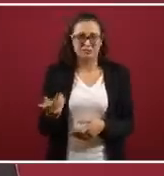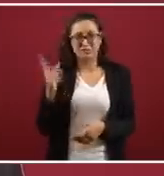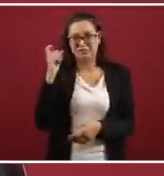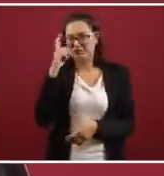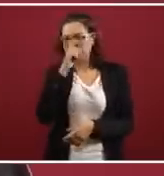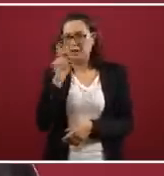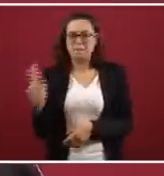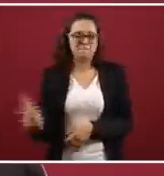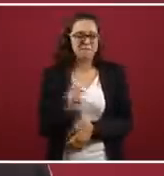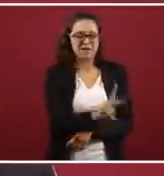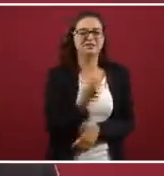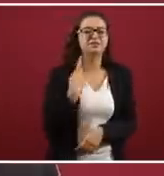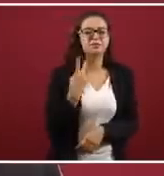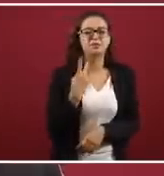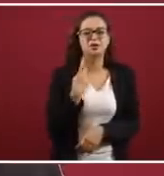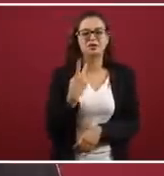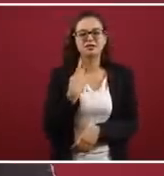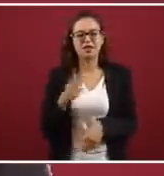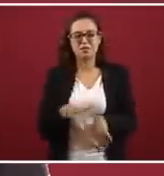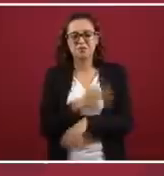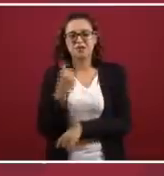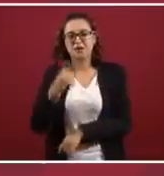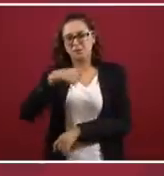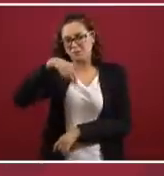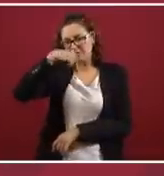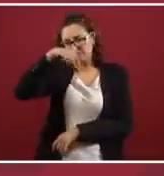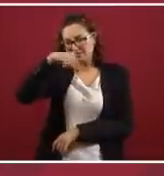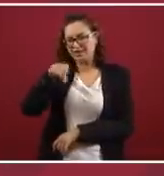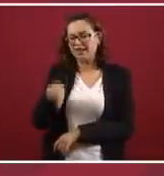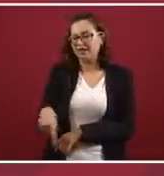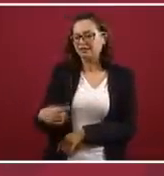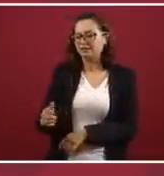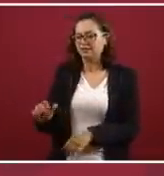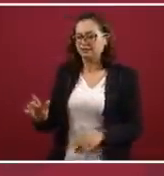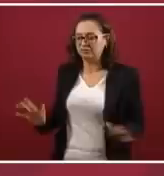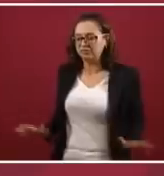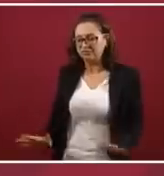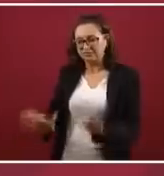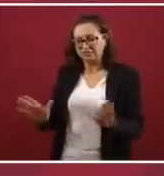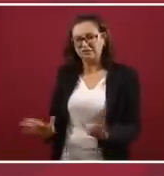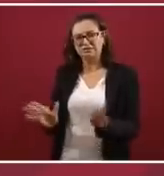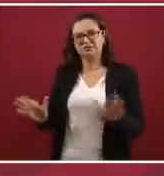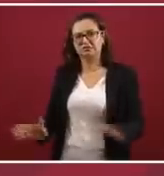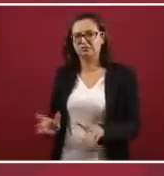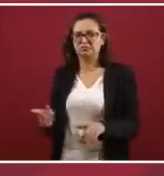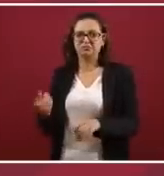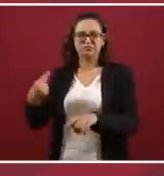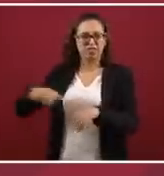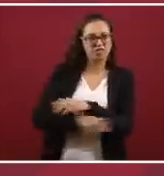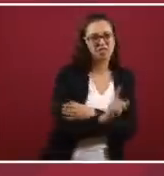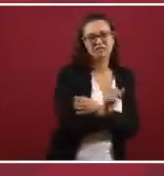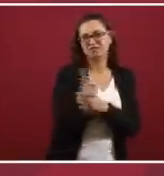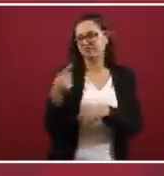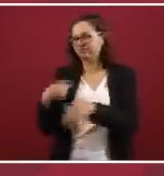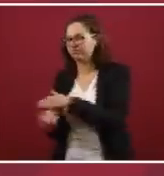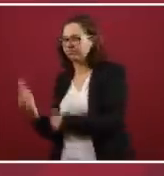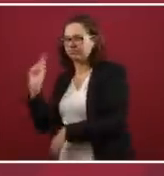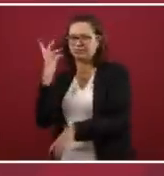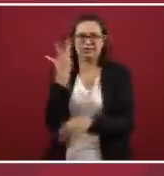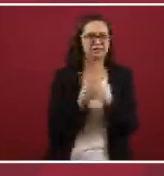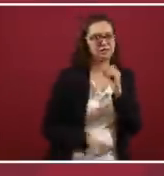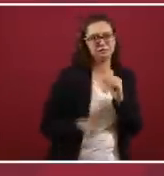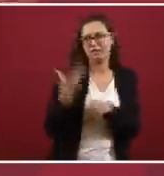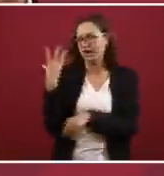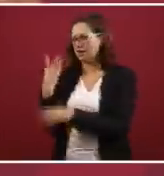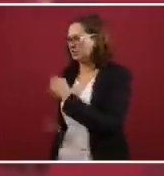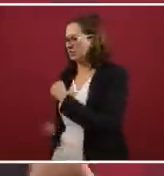los pavos, se regresan. Es difícil, o sea, no es fácil, pero aquí no son los pavos, aquí es